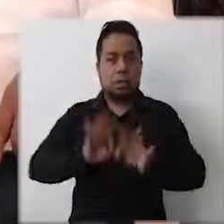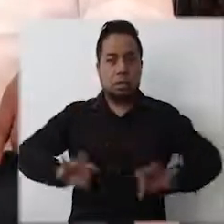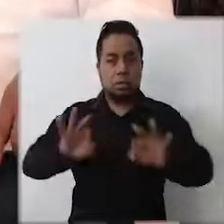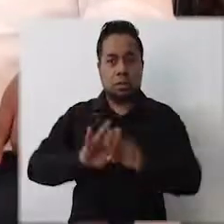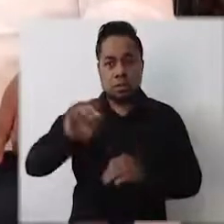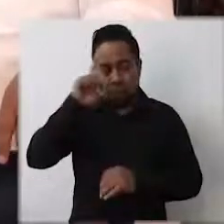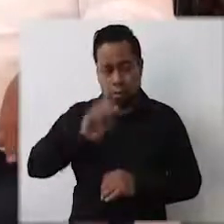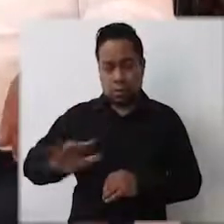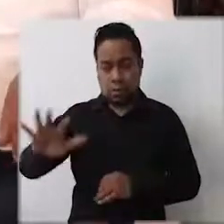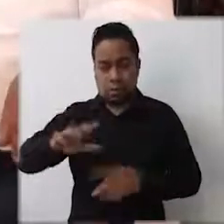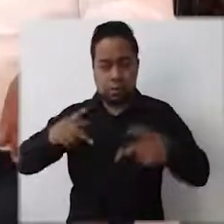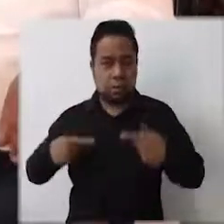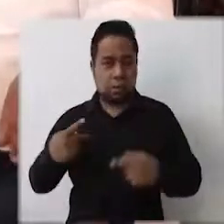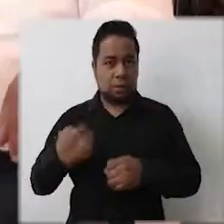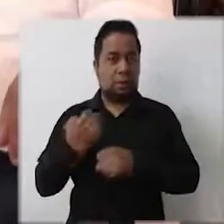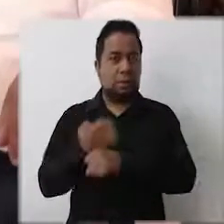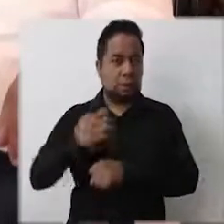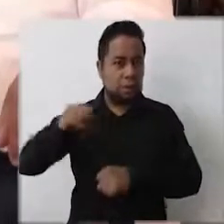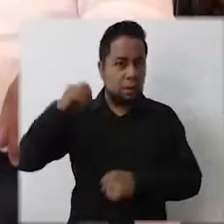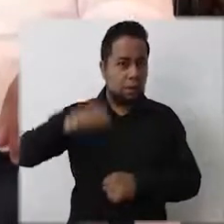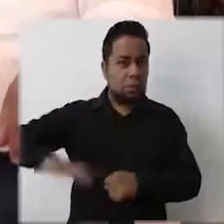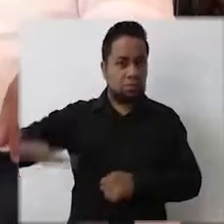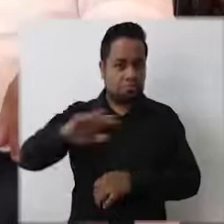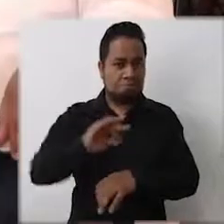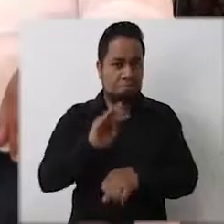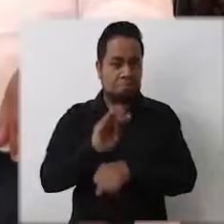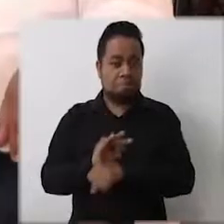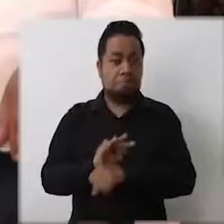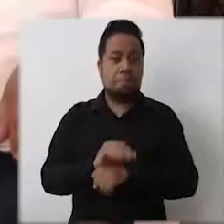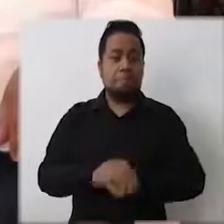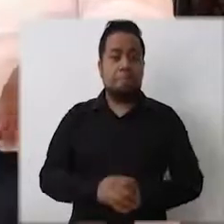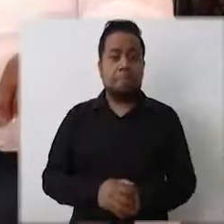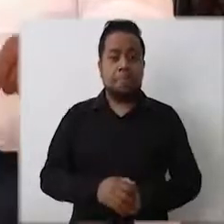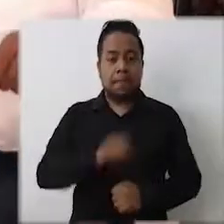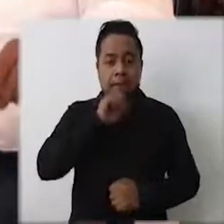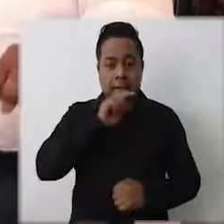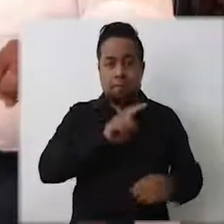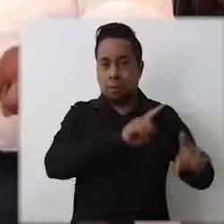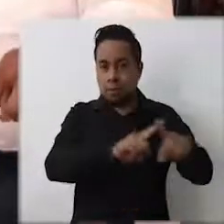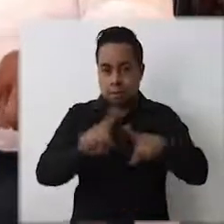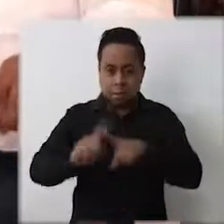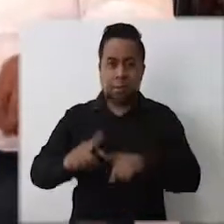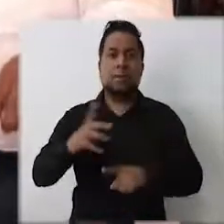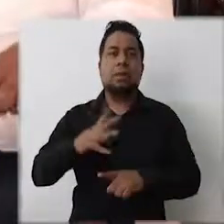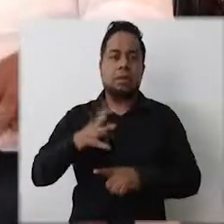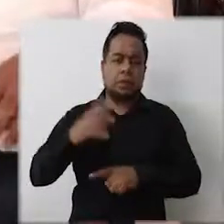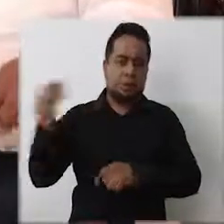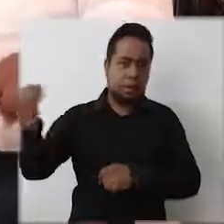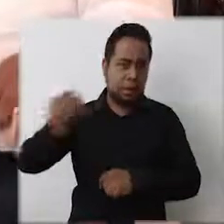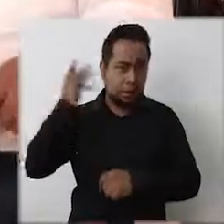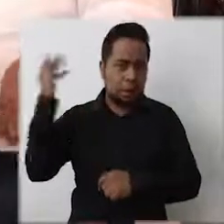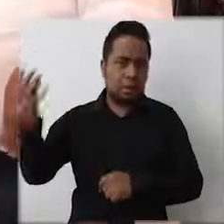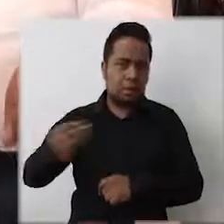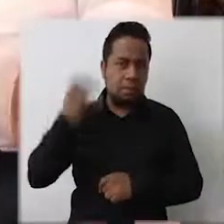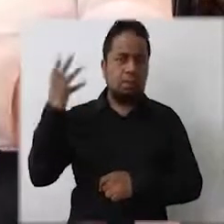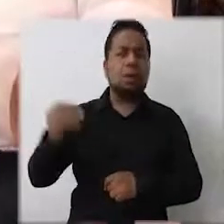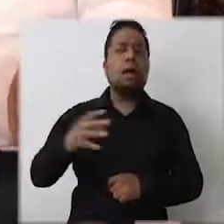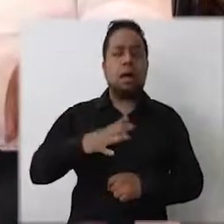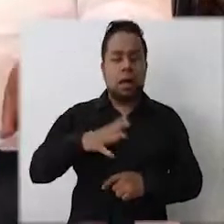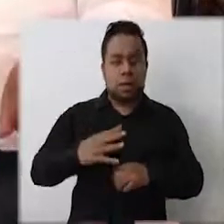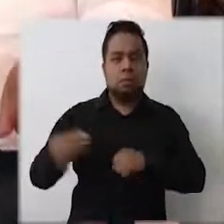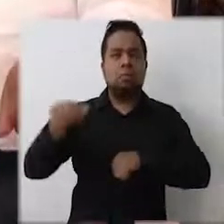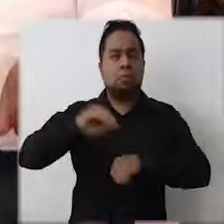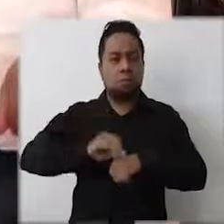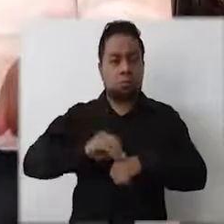lo ordinario destaquemos una fecha extraordinaria. Por ello también se requiere la suma de dependencias y